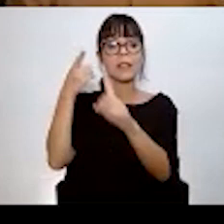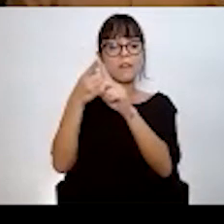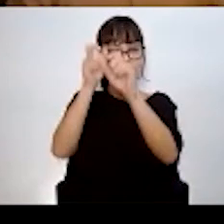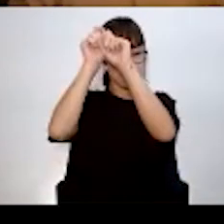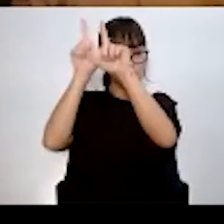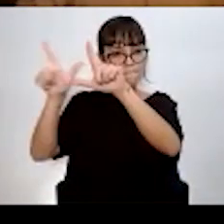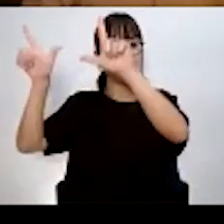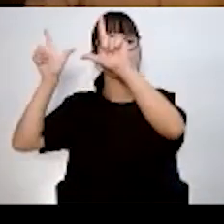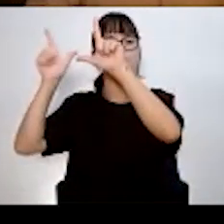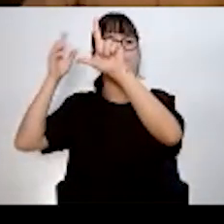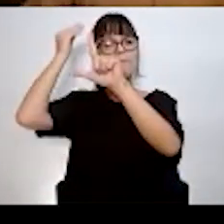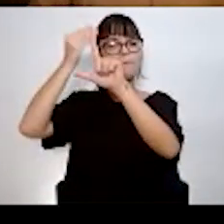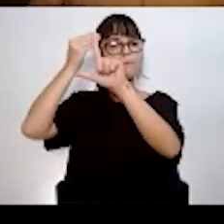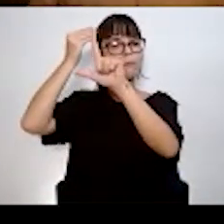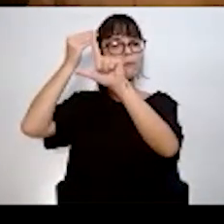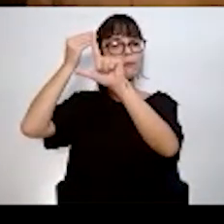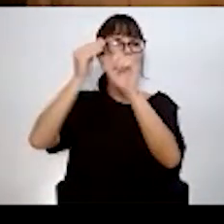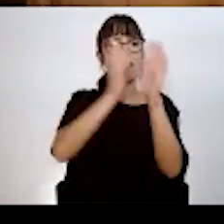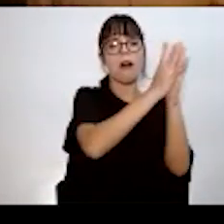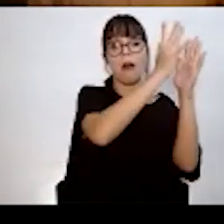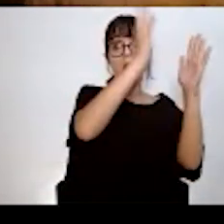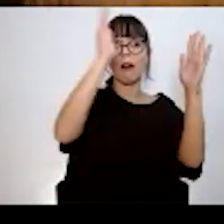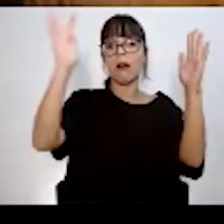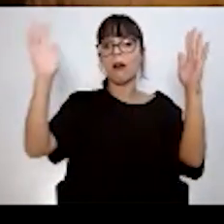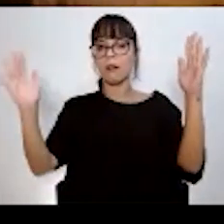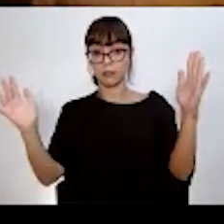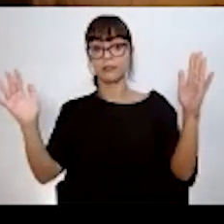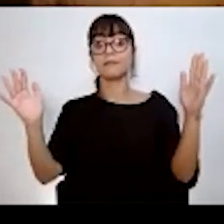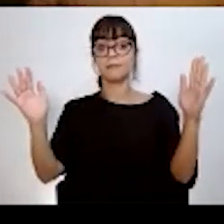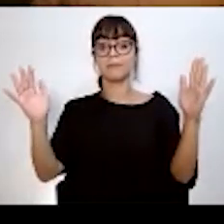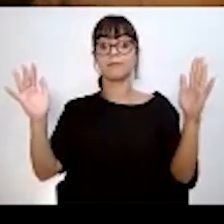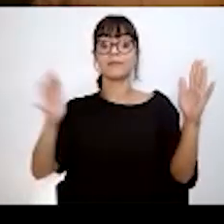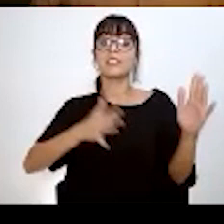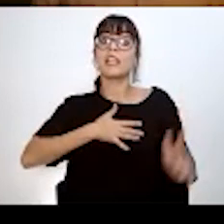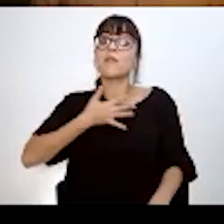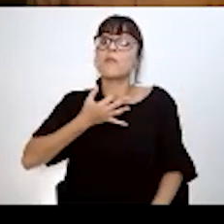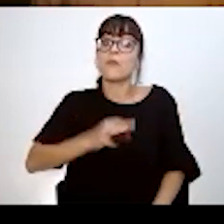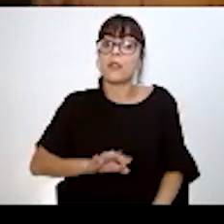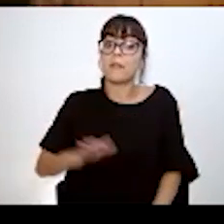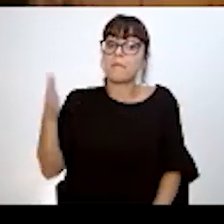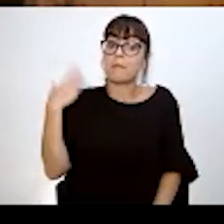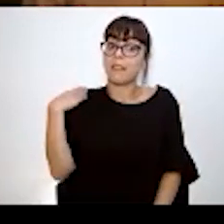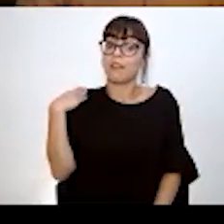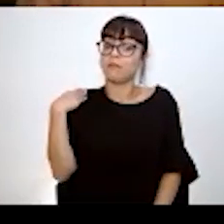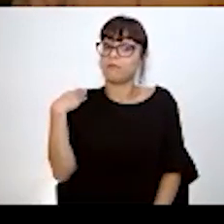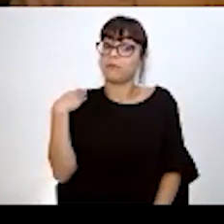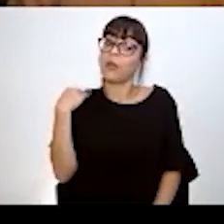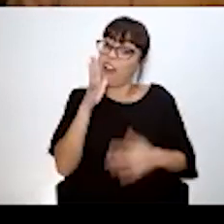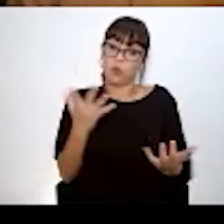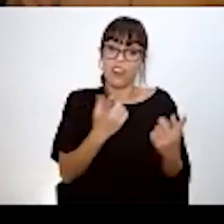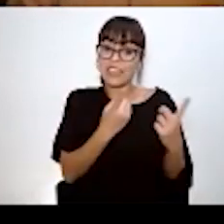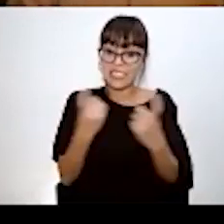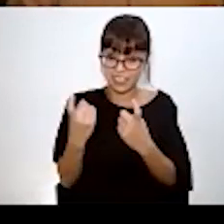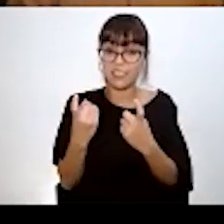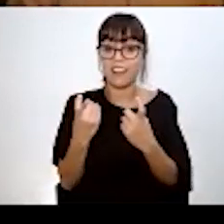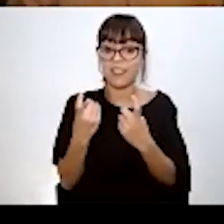una dinámica que va desde el principio hasta el final. Y posiblemente eso es lo que nos ha faltado a nosotros o lo que nos está faltando a nosotros en